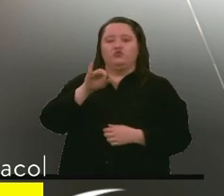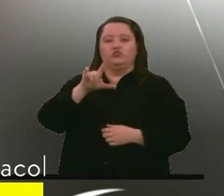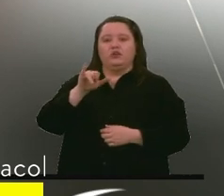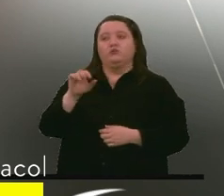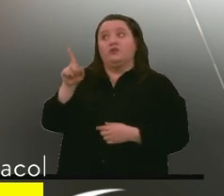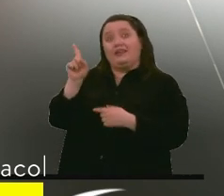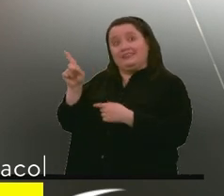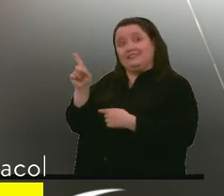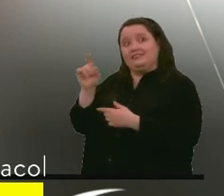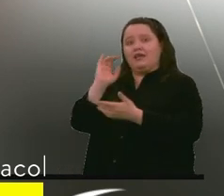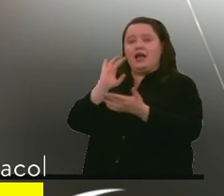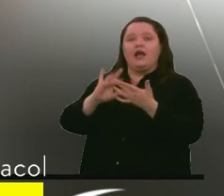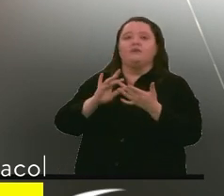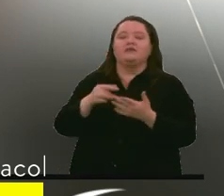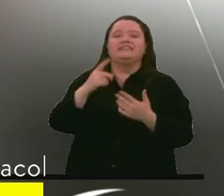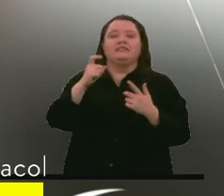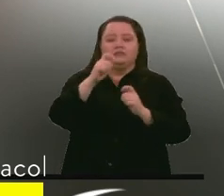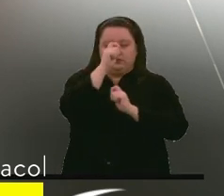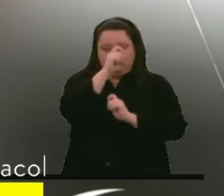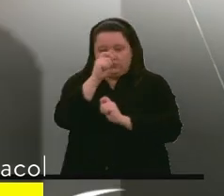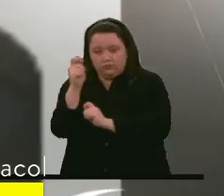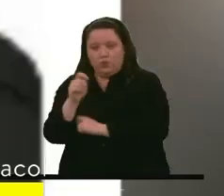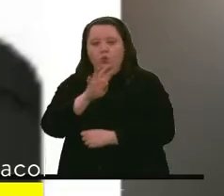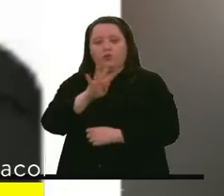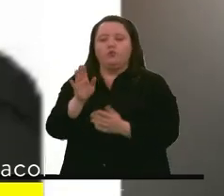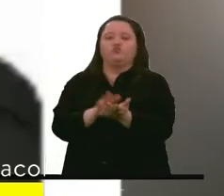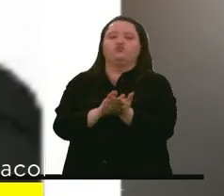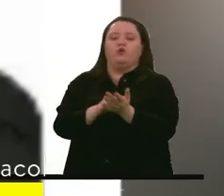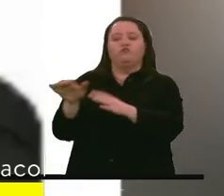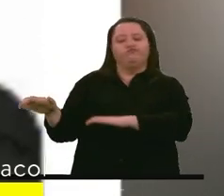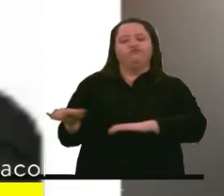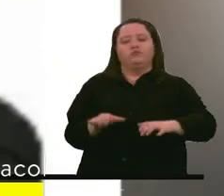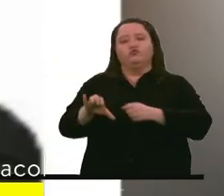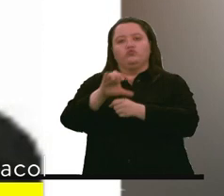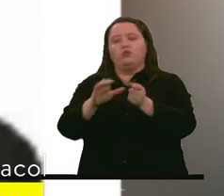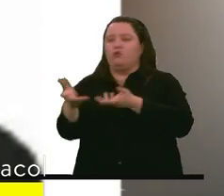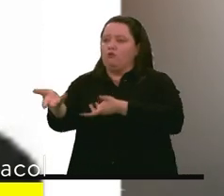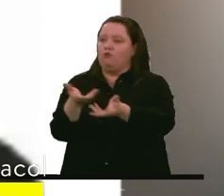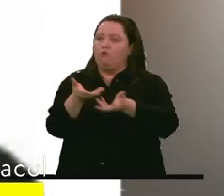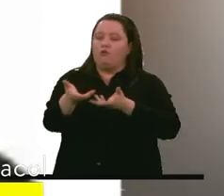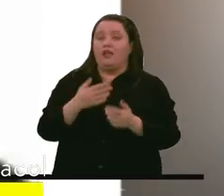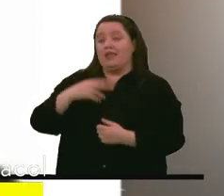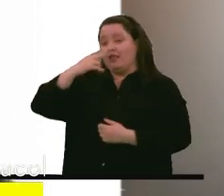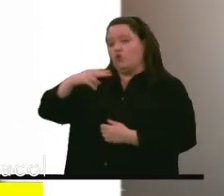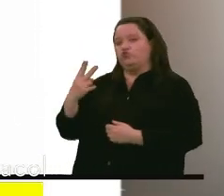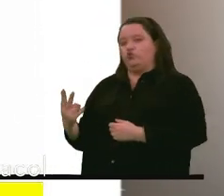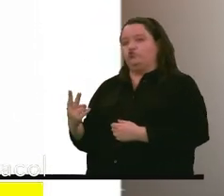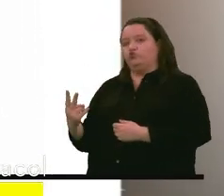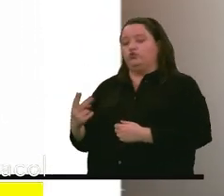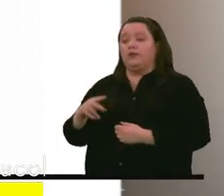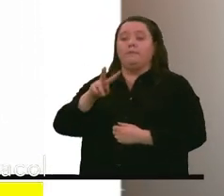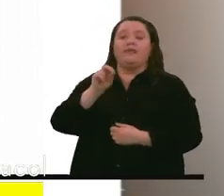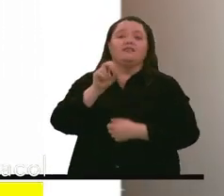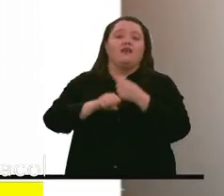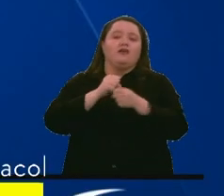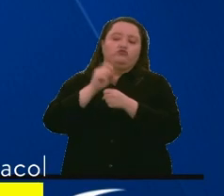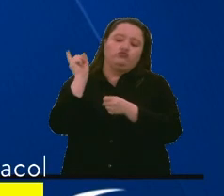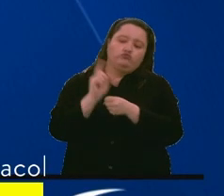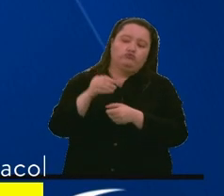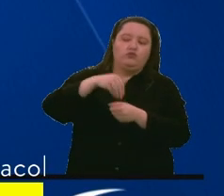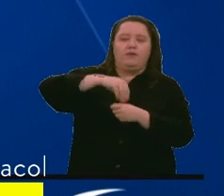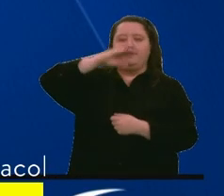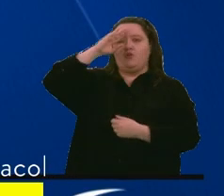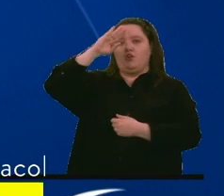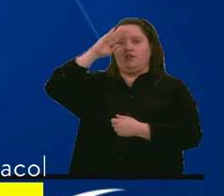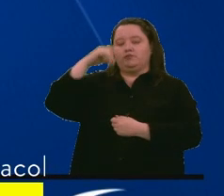6 condecoraciones y 44 felicitaciones por su comportamiento con la ciudadanía. Era padre de 2 hijos y llevaba 20 años en la institución.